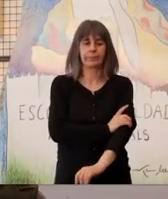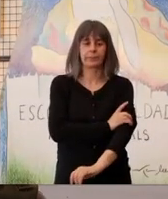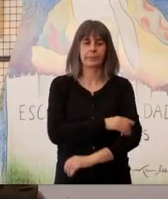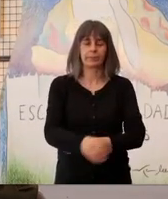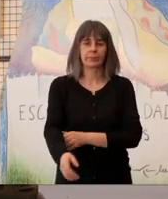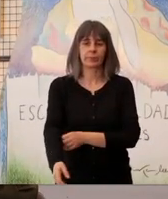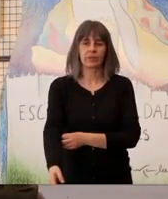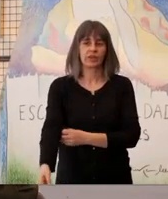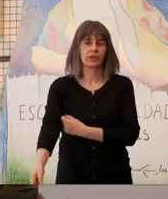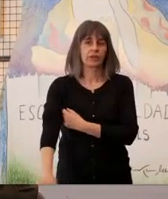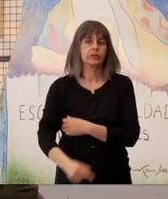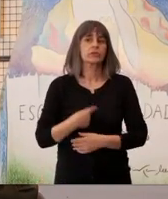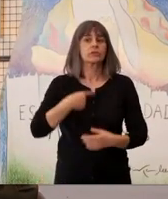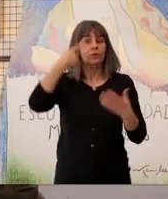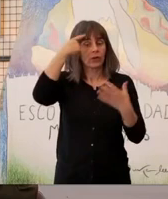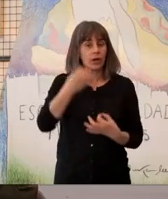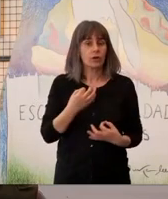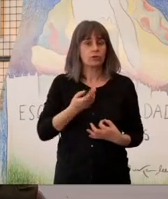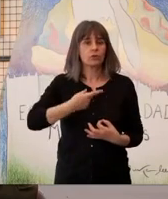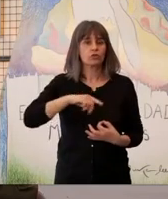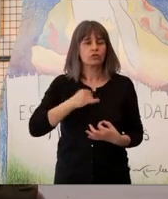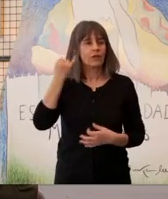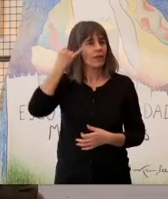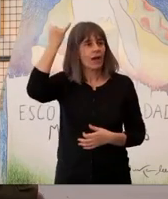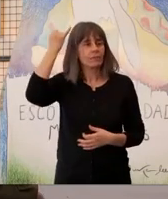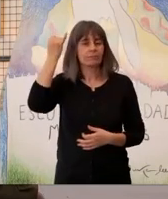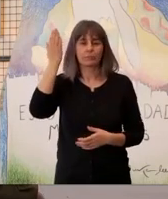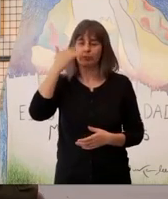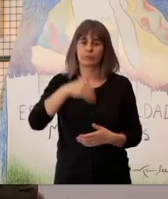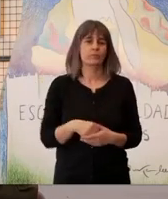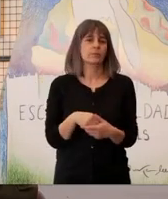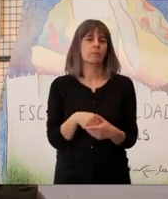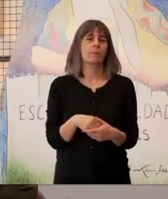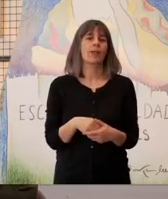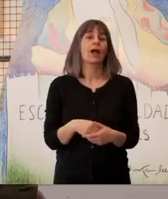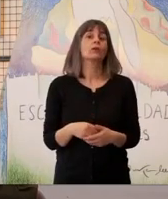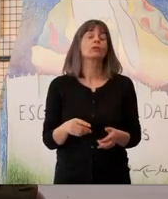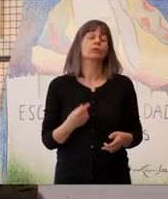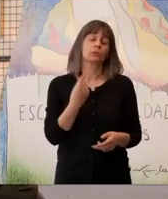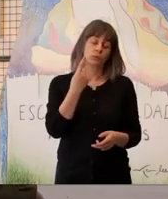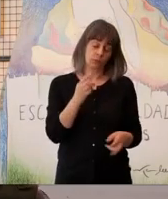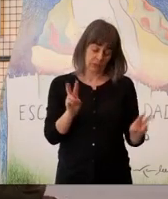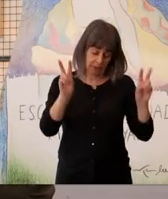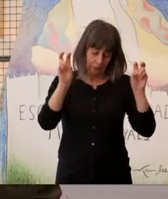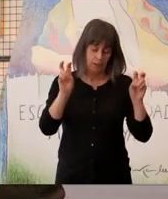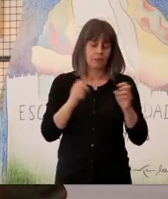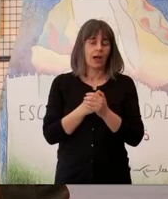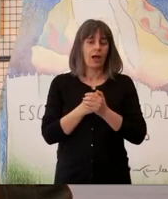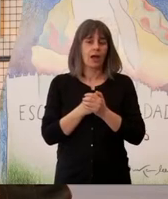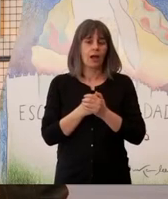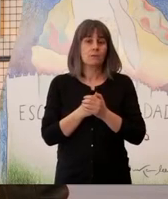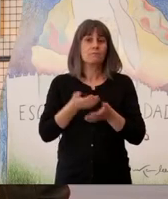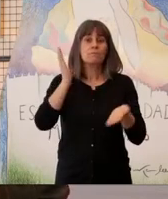yo creo que no tenemos una idea pero claro Hay una cuestión la violencia